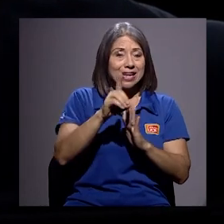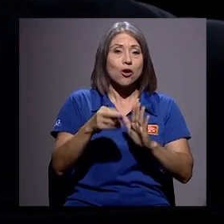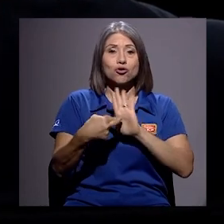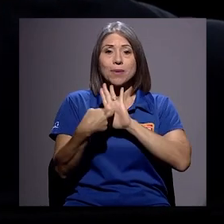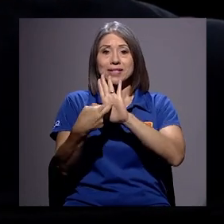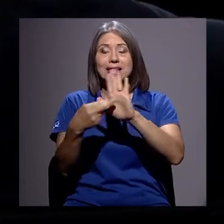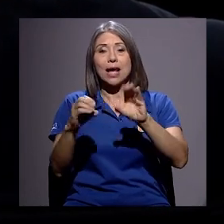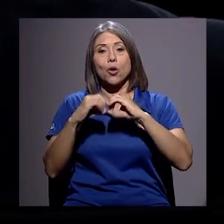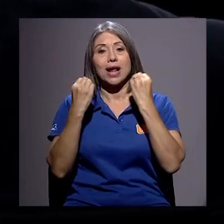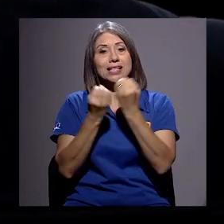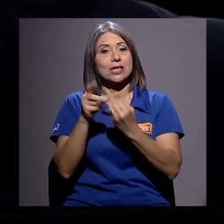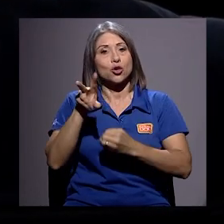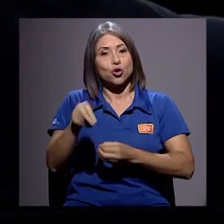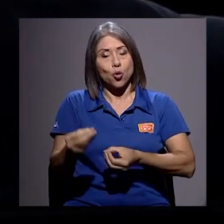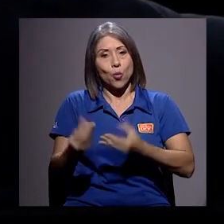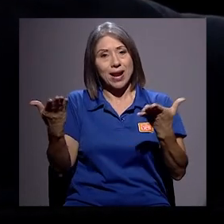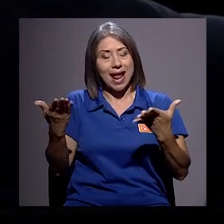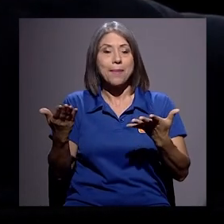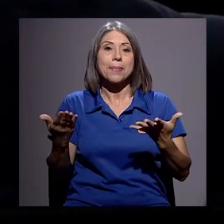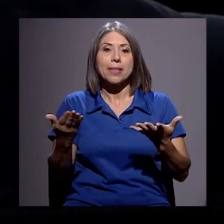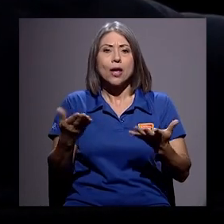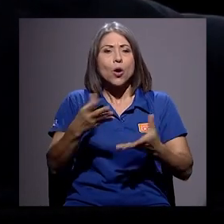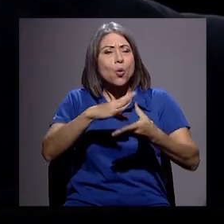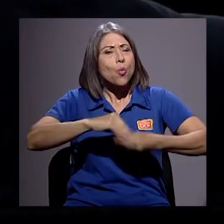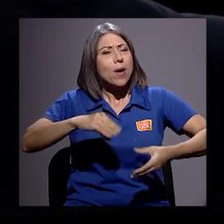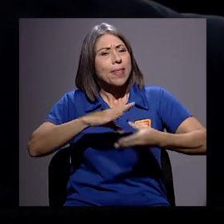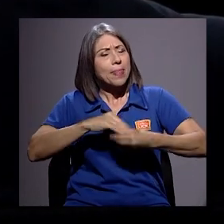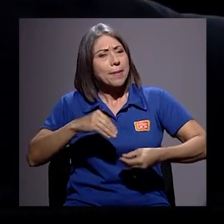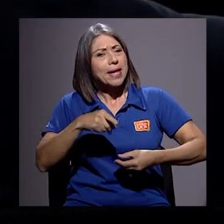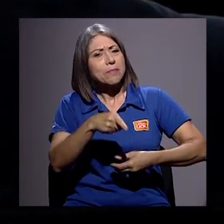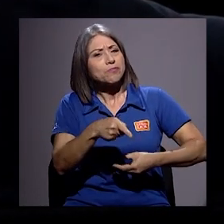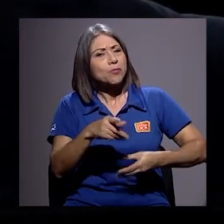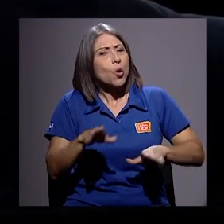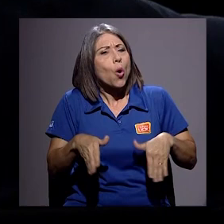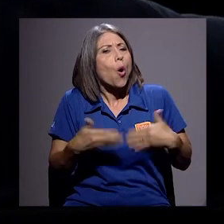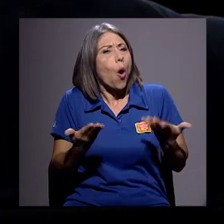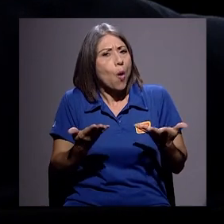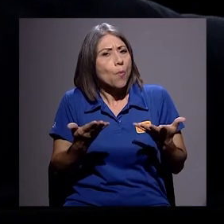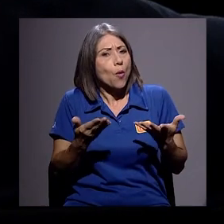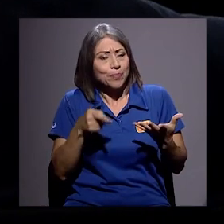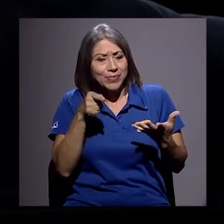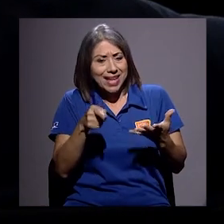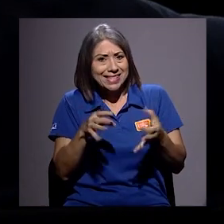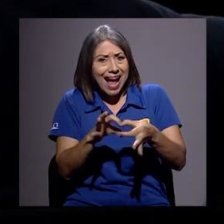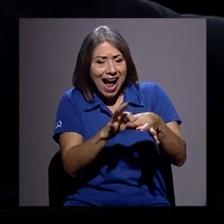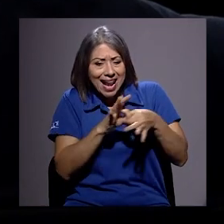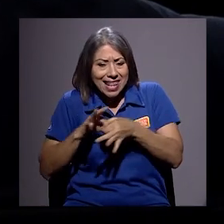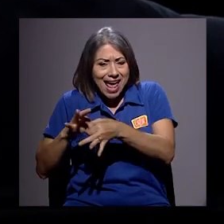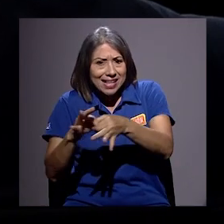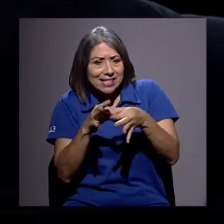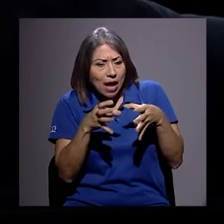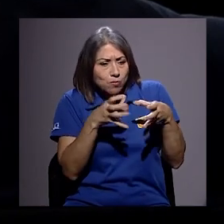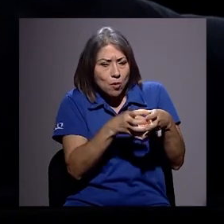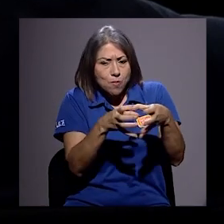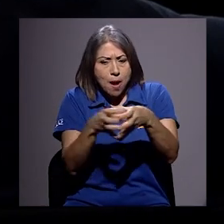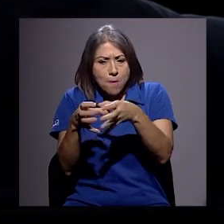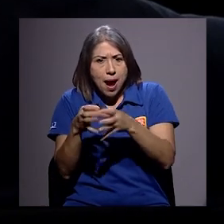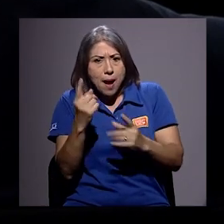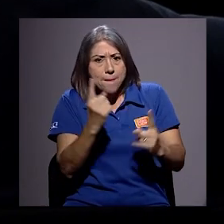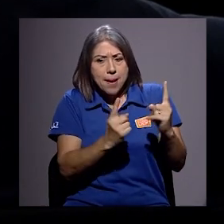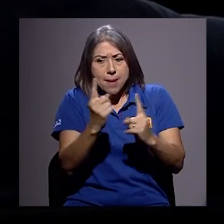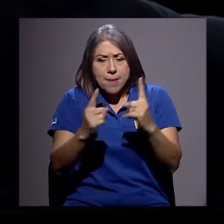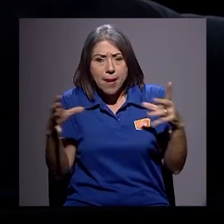no gubernamentales en fin encuentra un poquito de de cómo se compuso de esa alianza y de algún modo